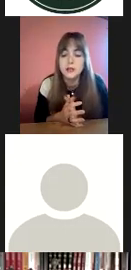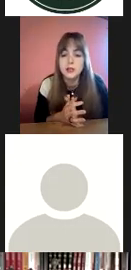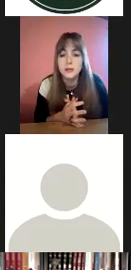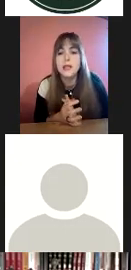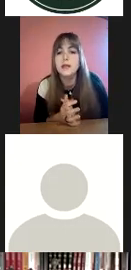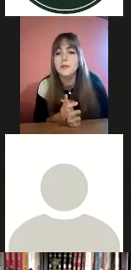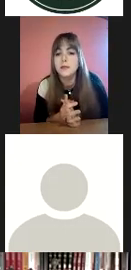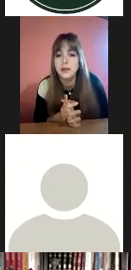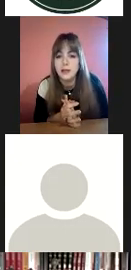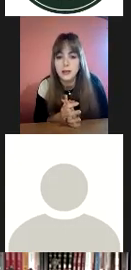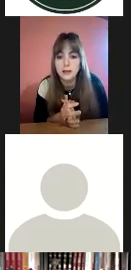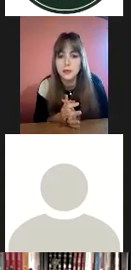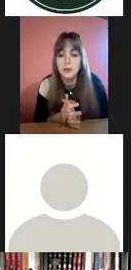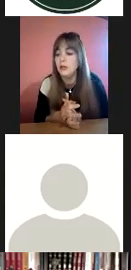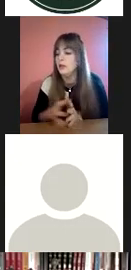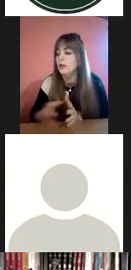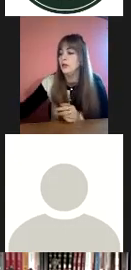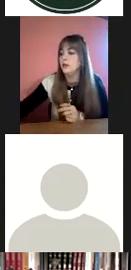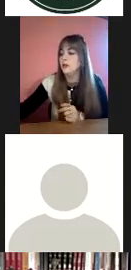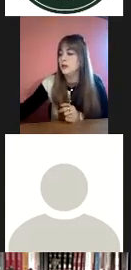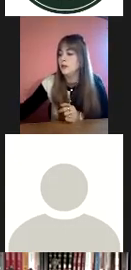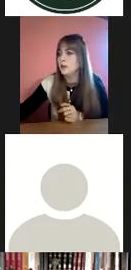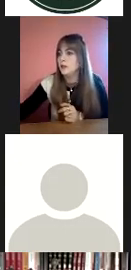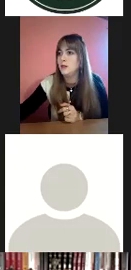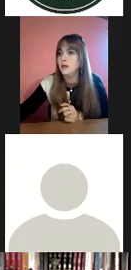que los animales deben estar dentro del Ministerio de